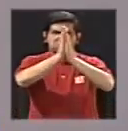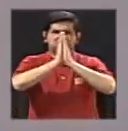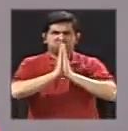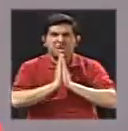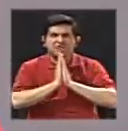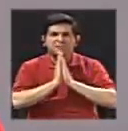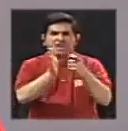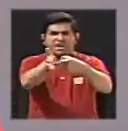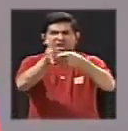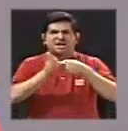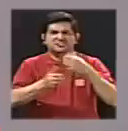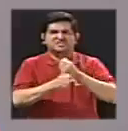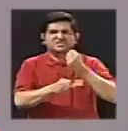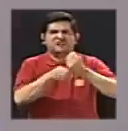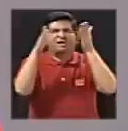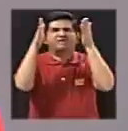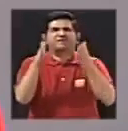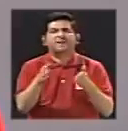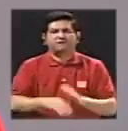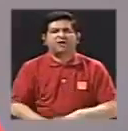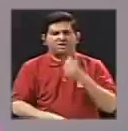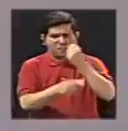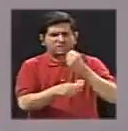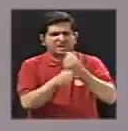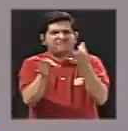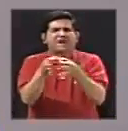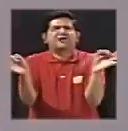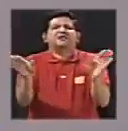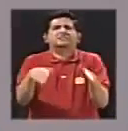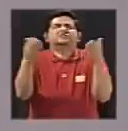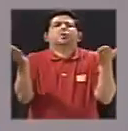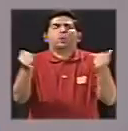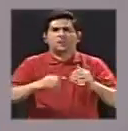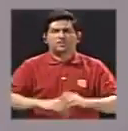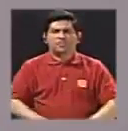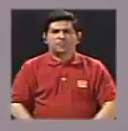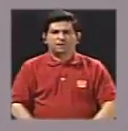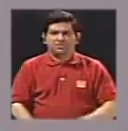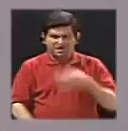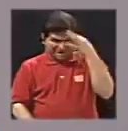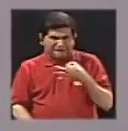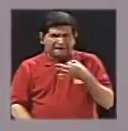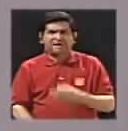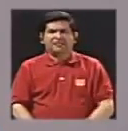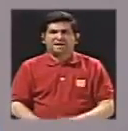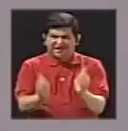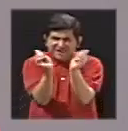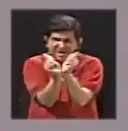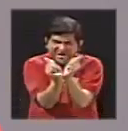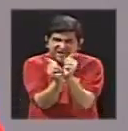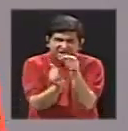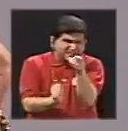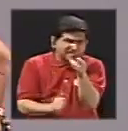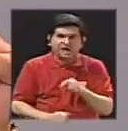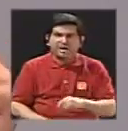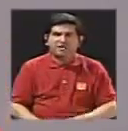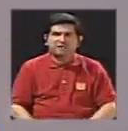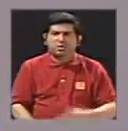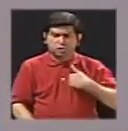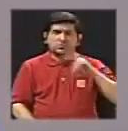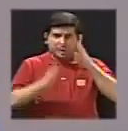y le exige a un trabajador que trabaje de gratis? ¿Qué es lo que cree? Que es un empleado, un esclavo. Porque nosotros